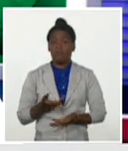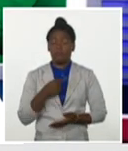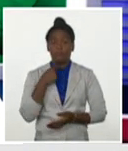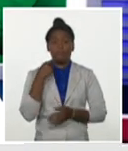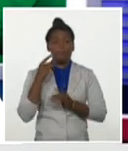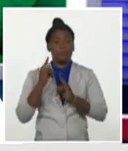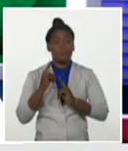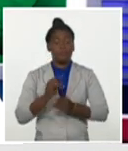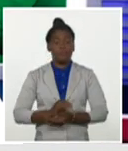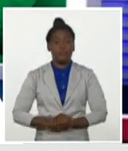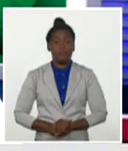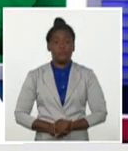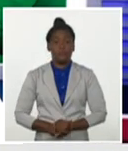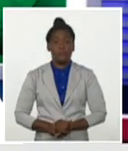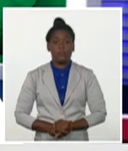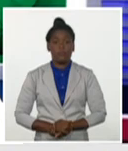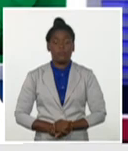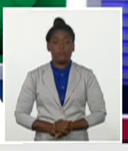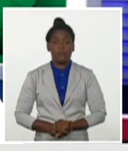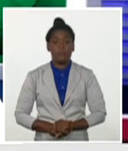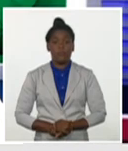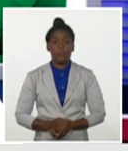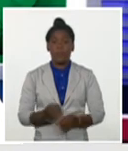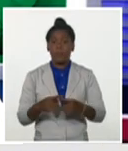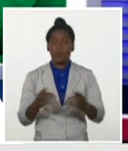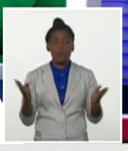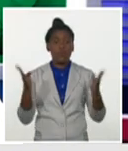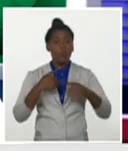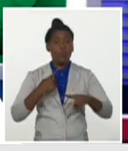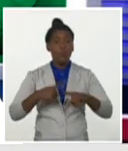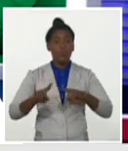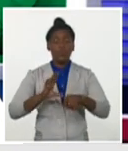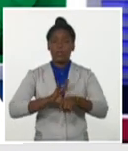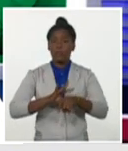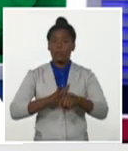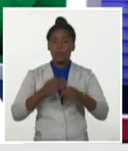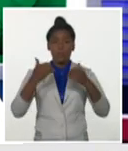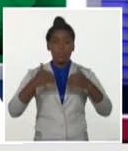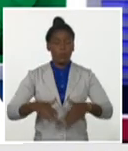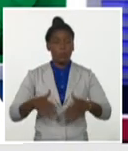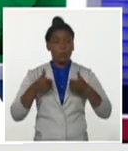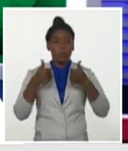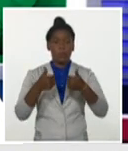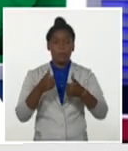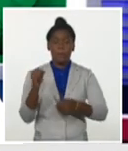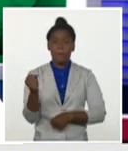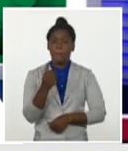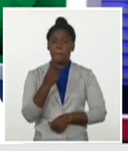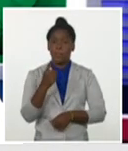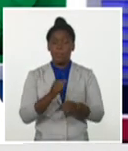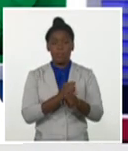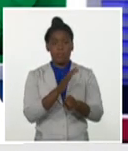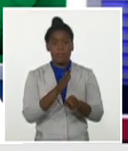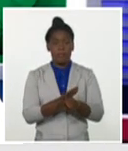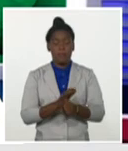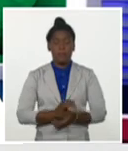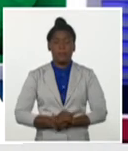además no tenía antecedentes de ninguna comorbilidad, y era a lo que nos referíamos